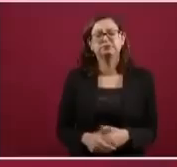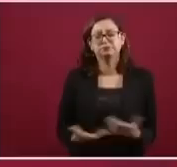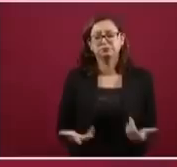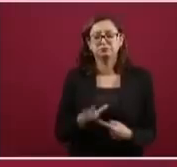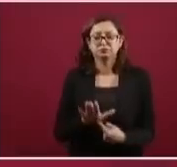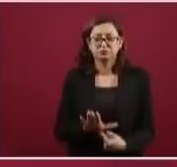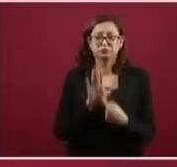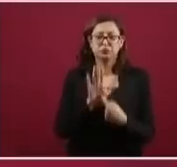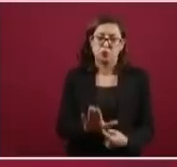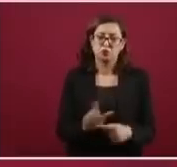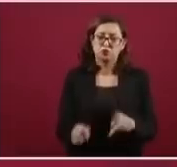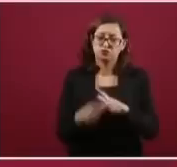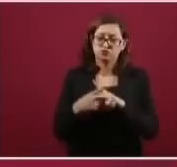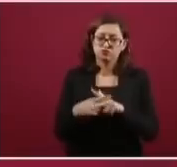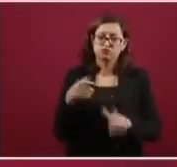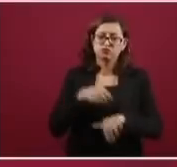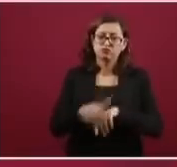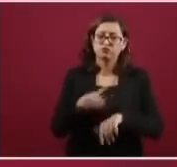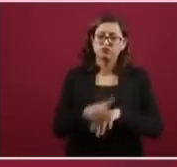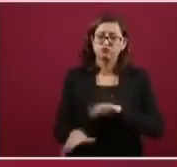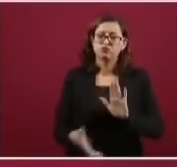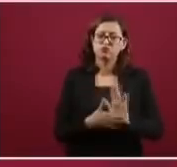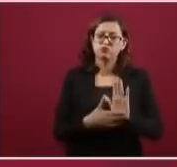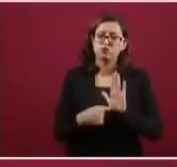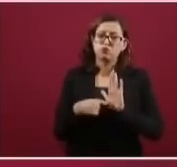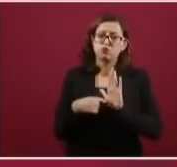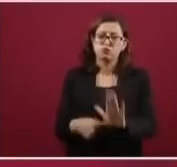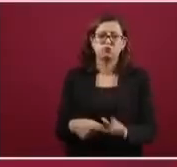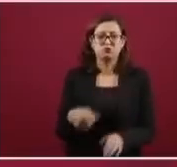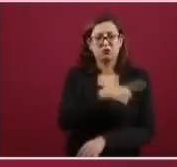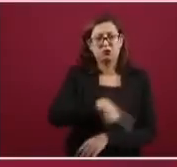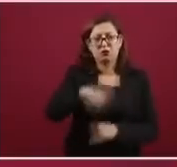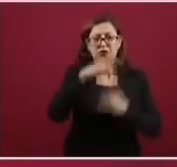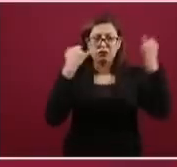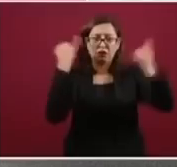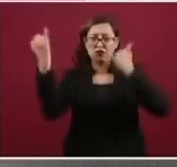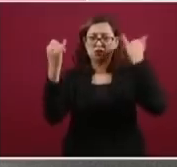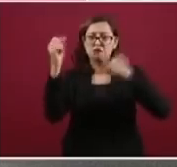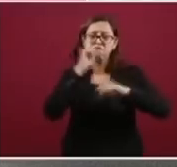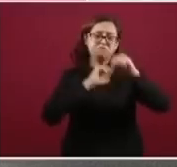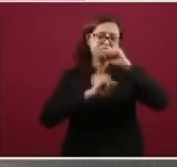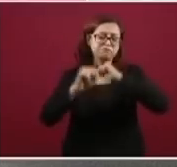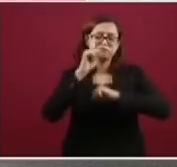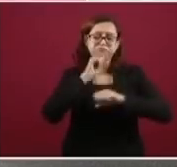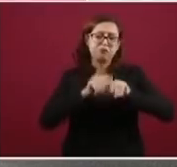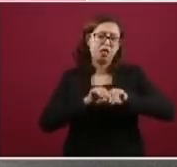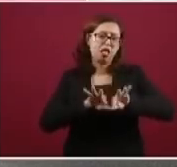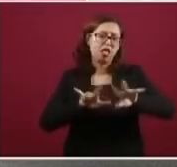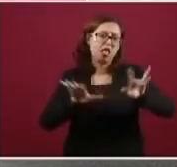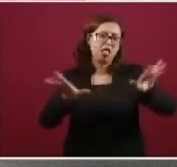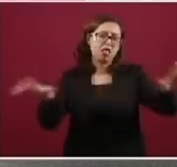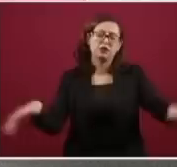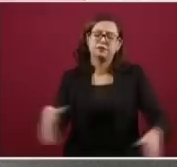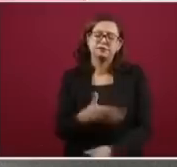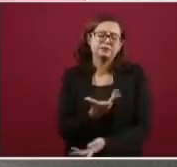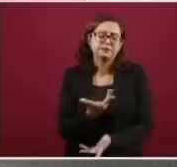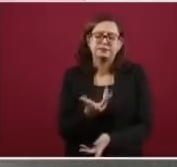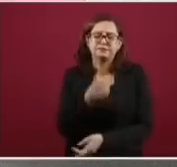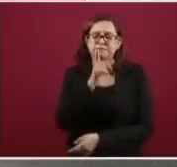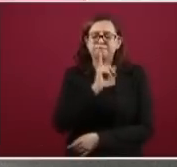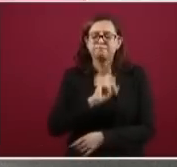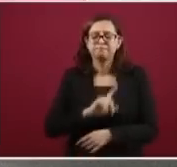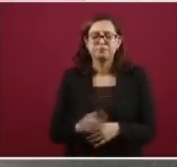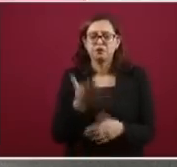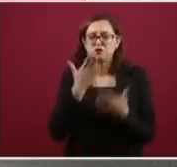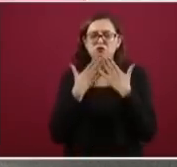demostrar con números y con hechos que no tienen ningún fundamento ese rumor que se soltó a finales de la semana